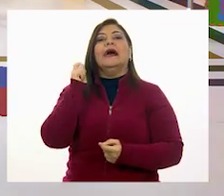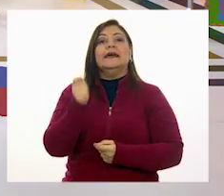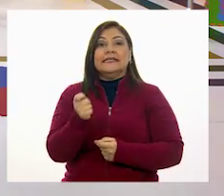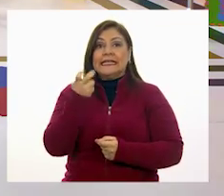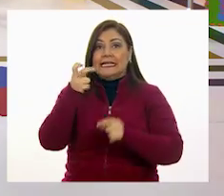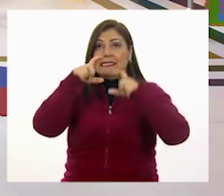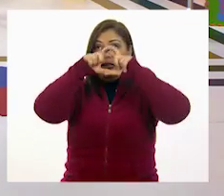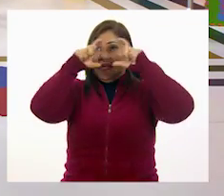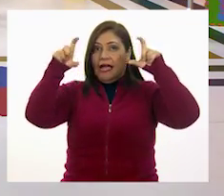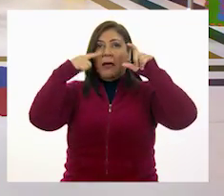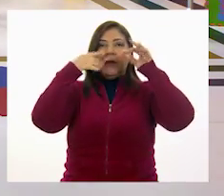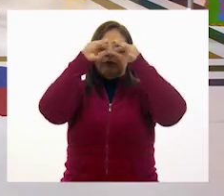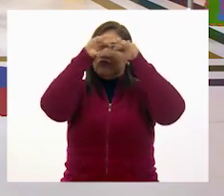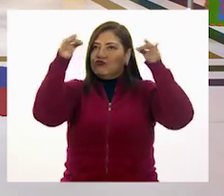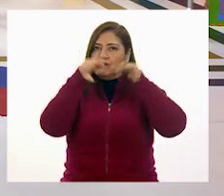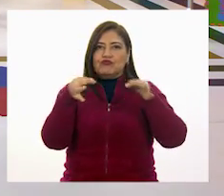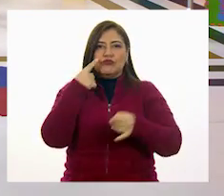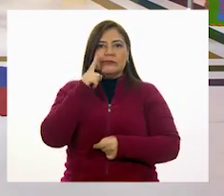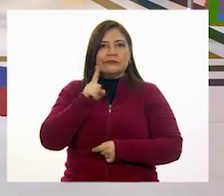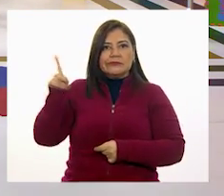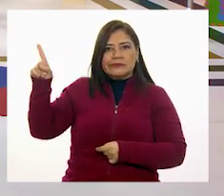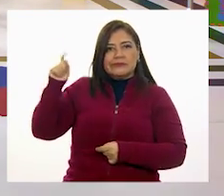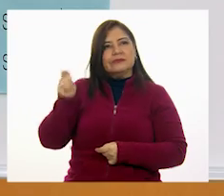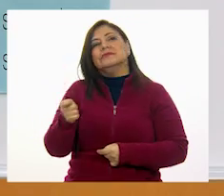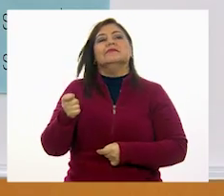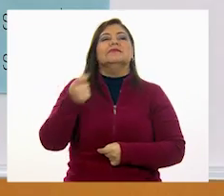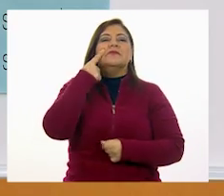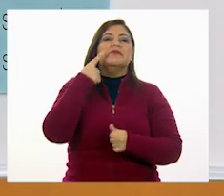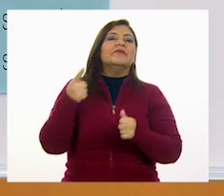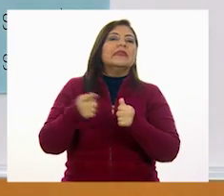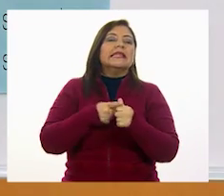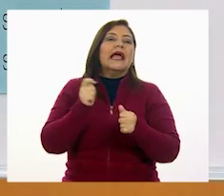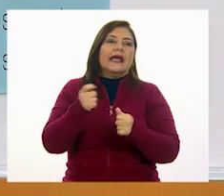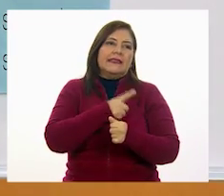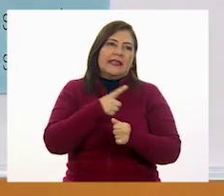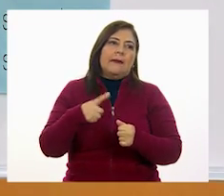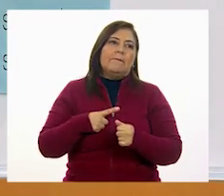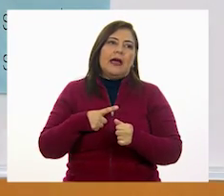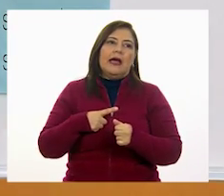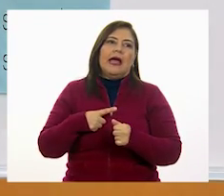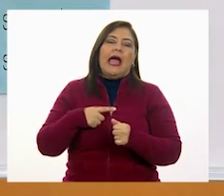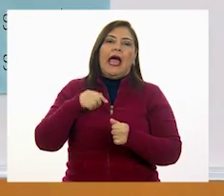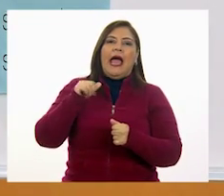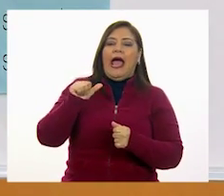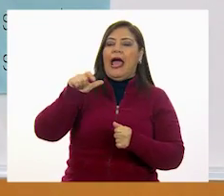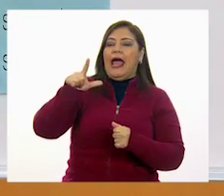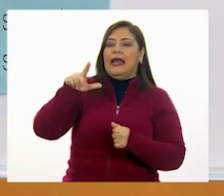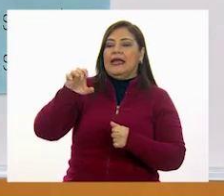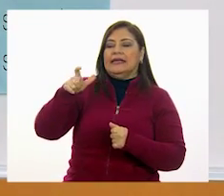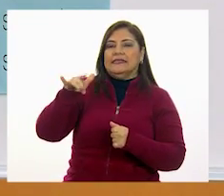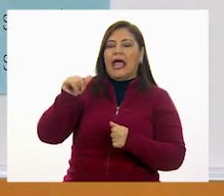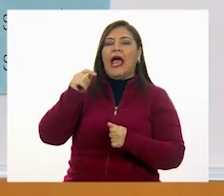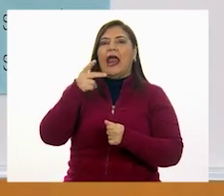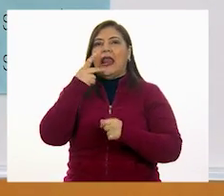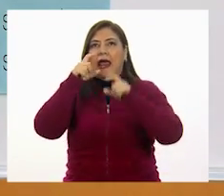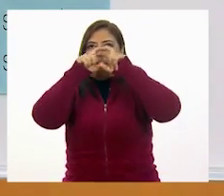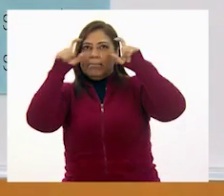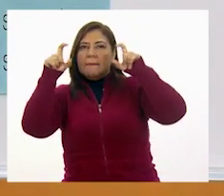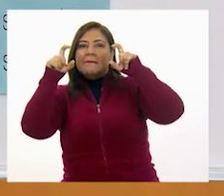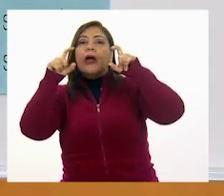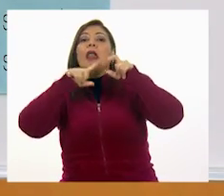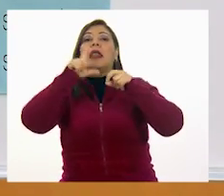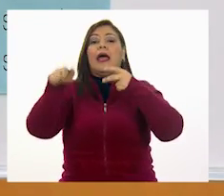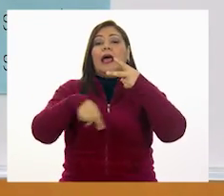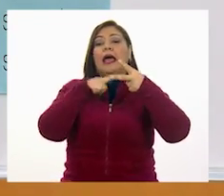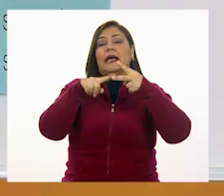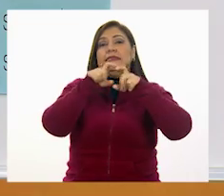¿Y saben de qué manera lo vamos a hacer? Una la va a decir Alexia y la segunda la voy a decir